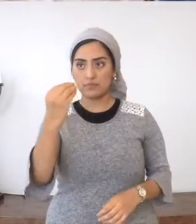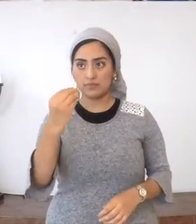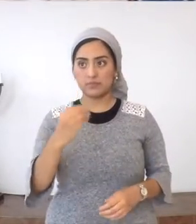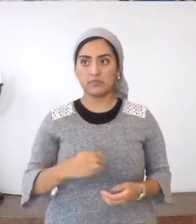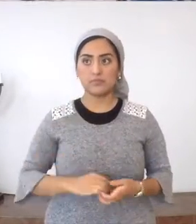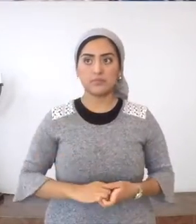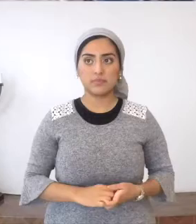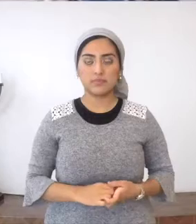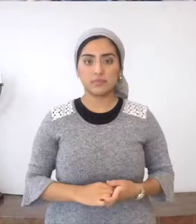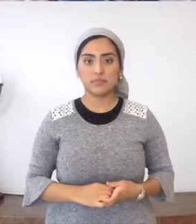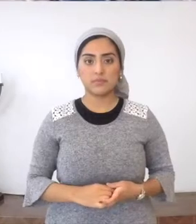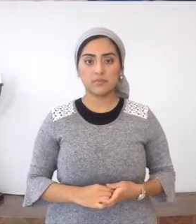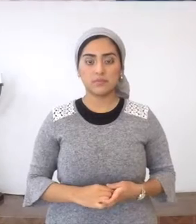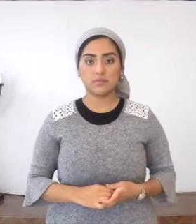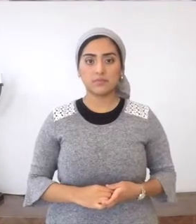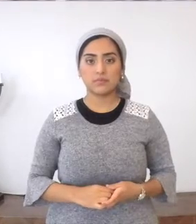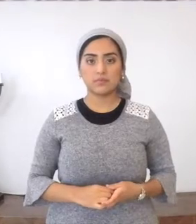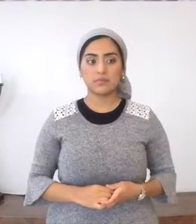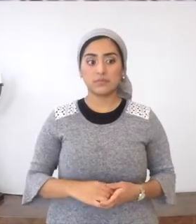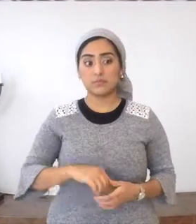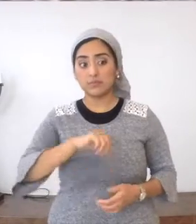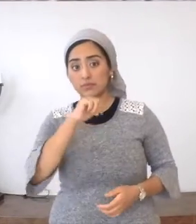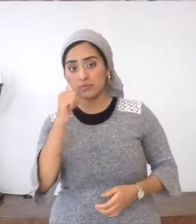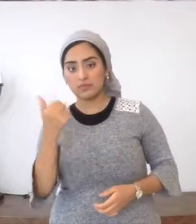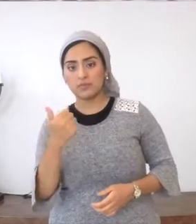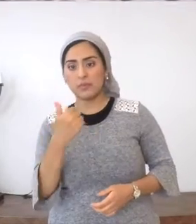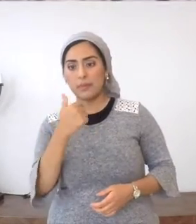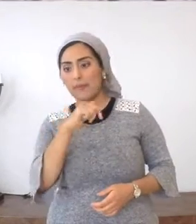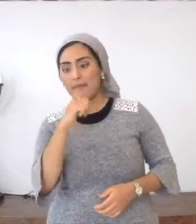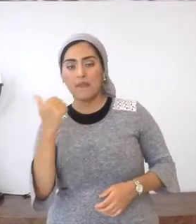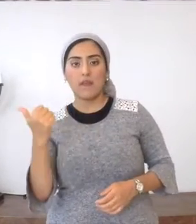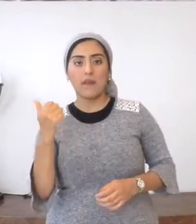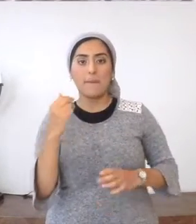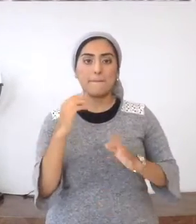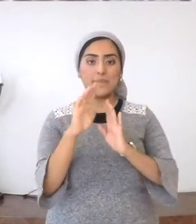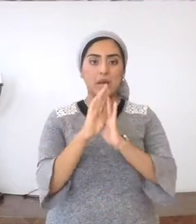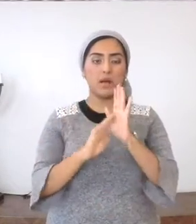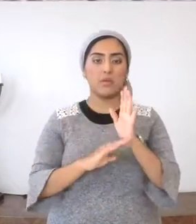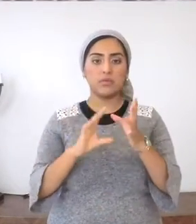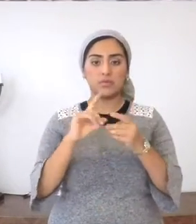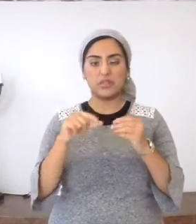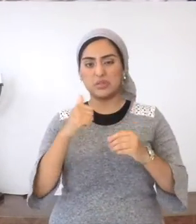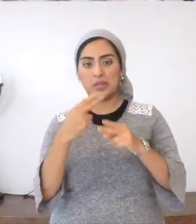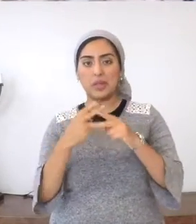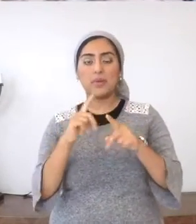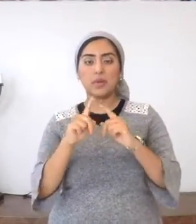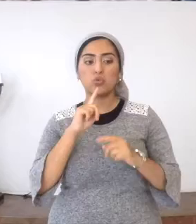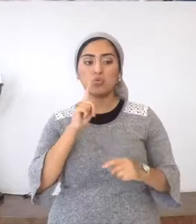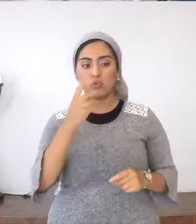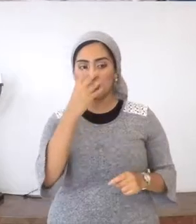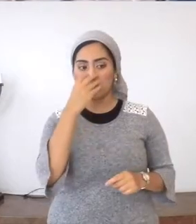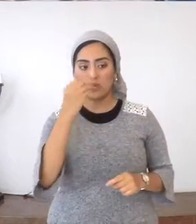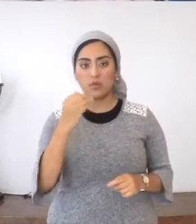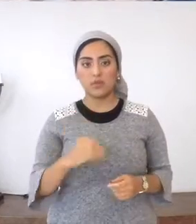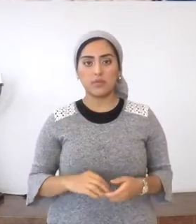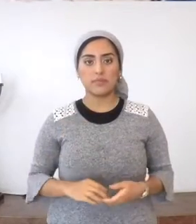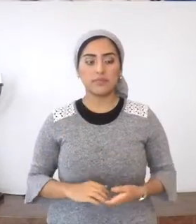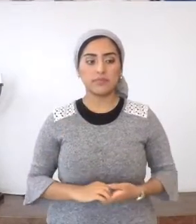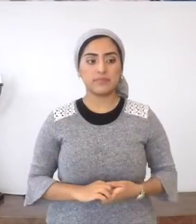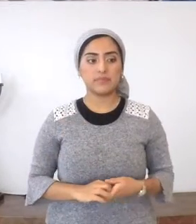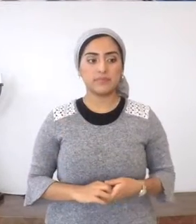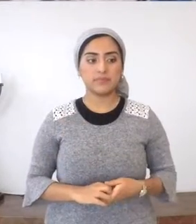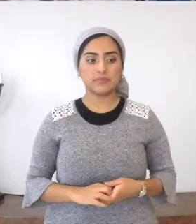Ahí están los zorros En otras versiones Dice chacales Etcétera Son zorros